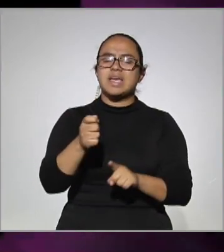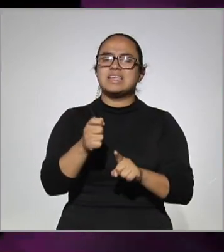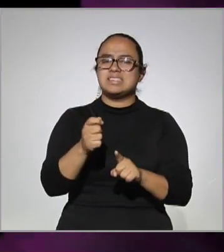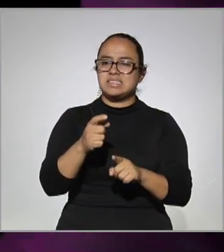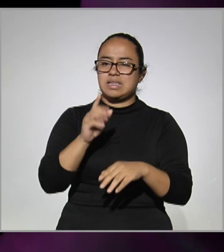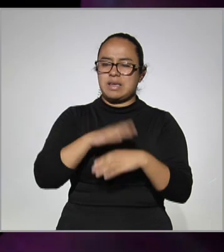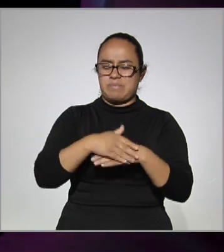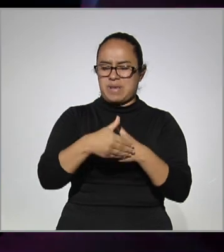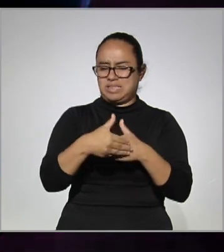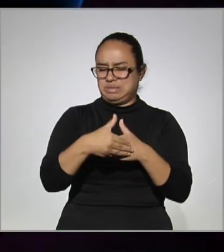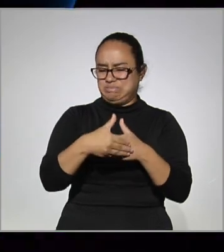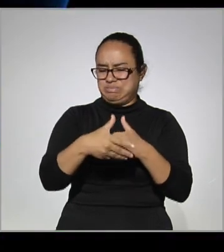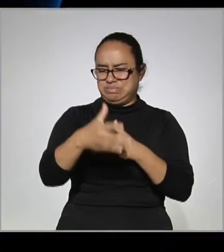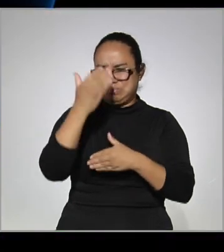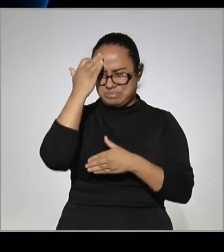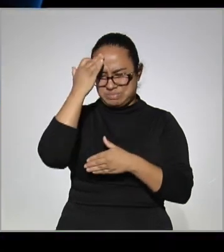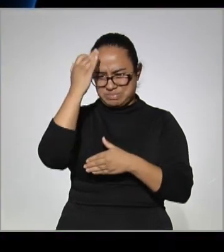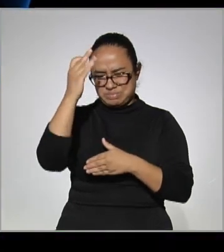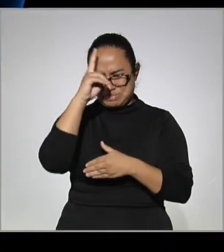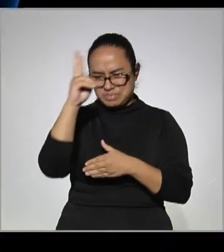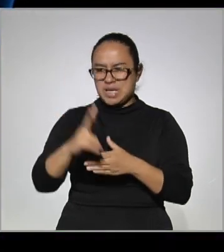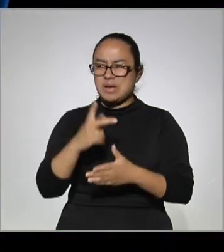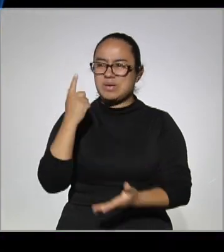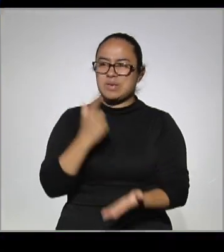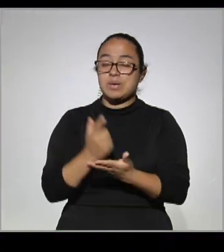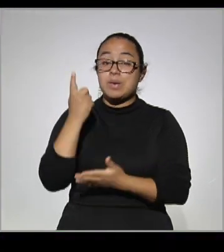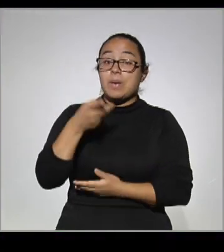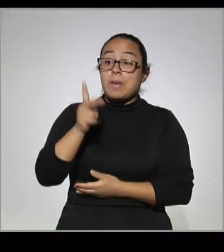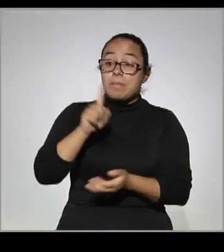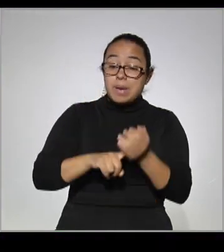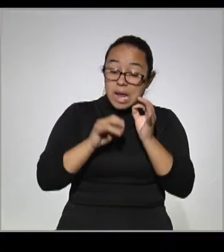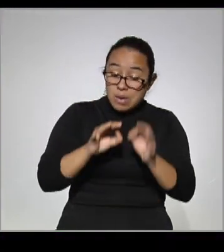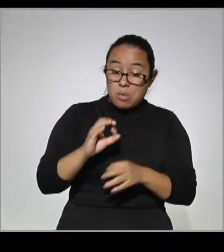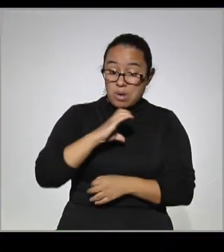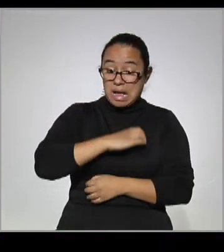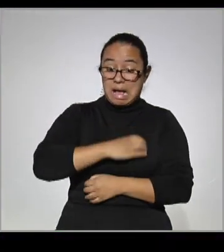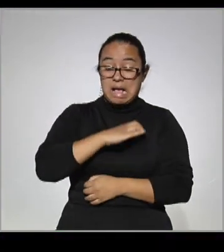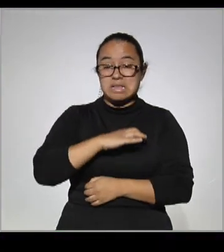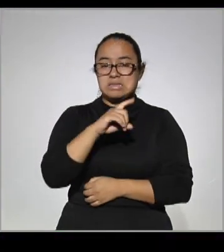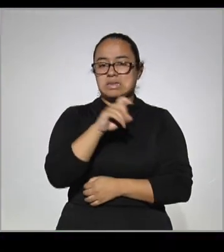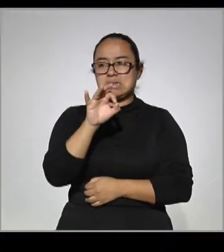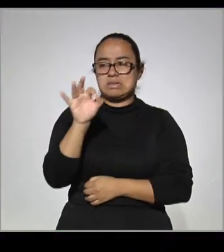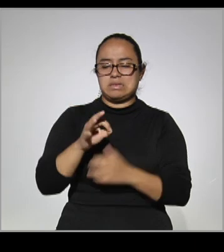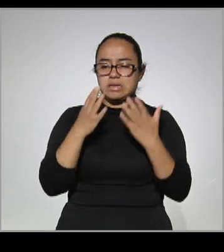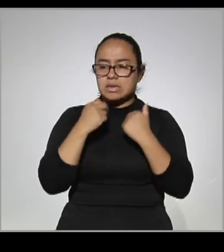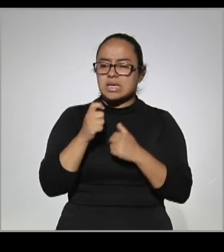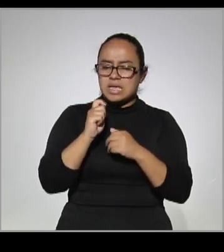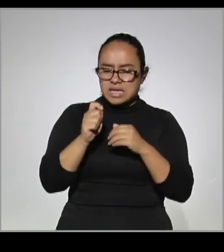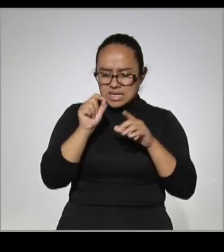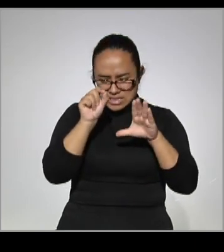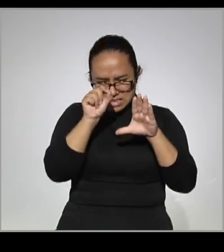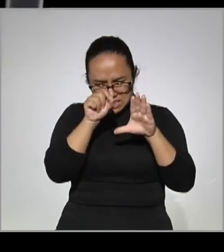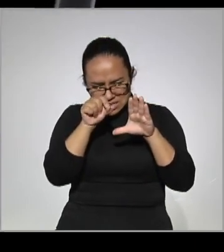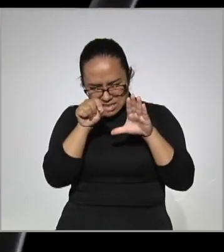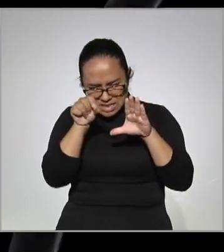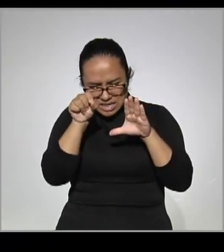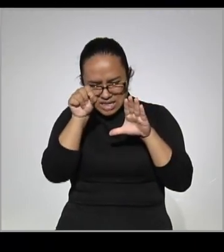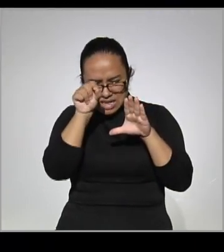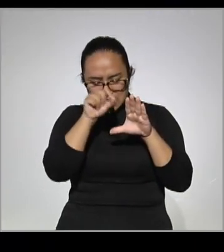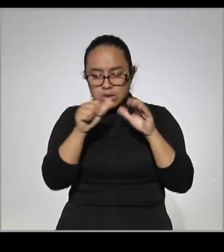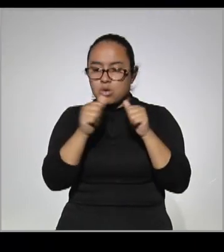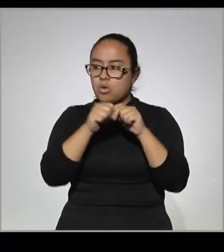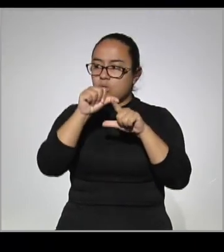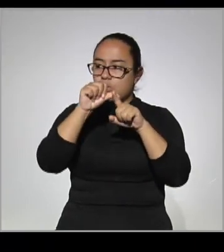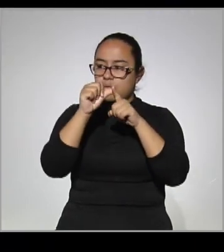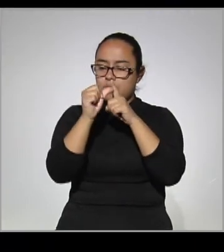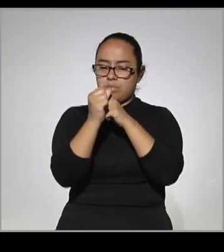más avanzada, pero no ya como tal un cáncer instalado, en la cual se hace un circulito que también se puede hacer con bisturí